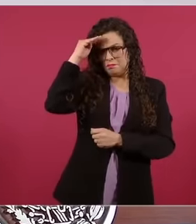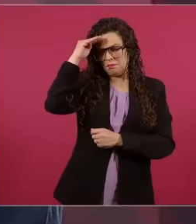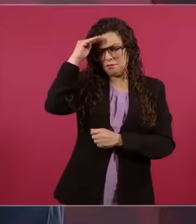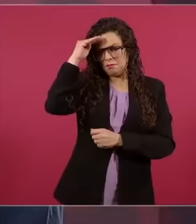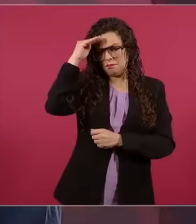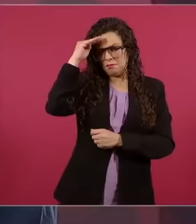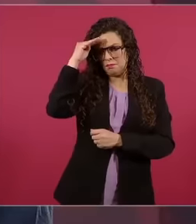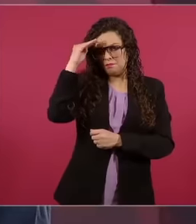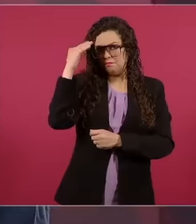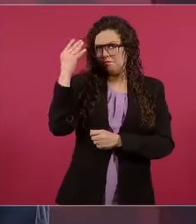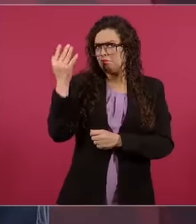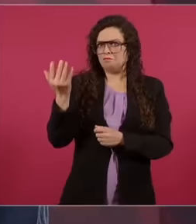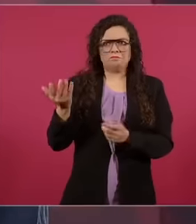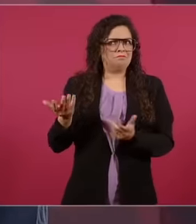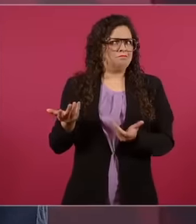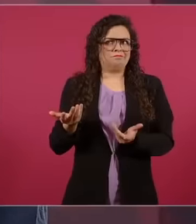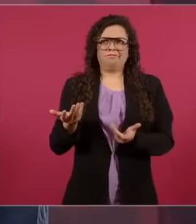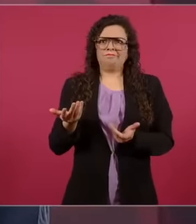congruencia,